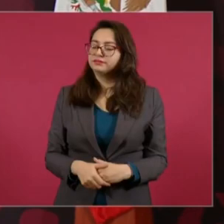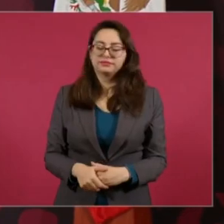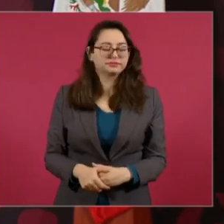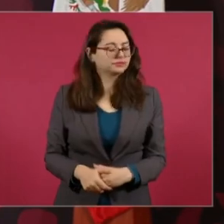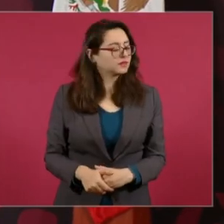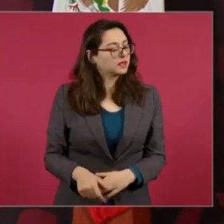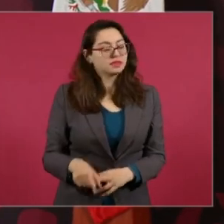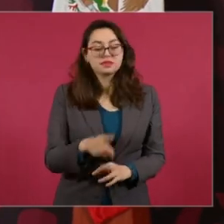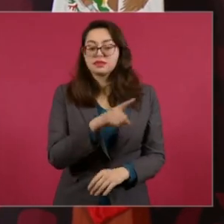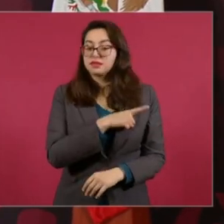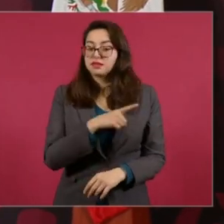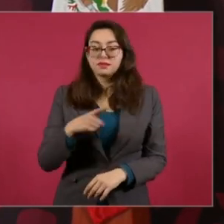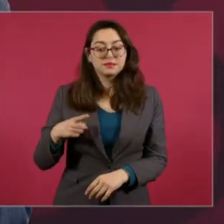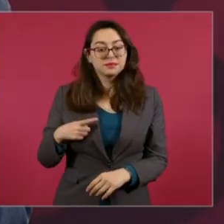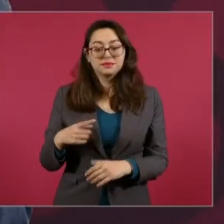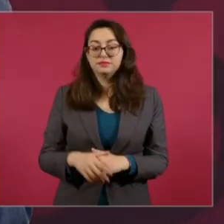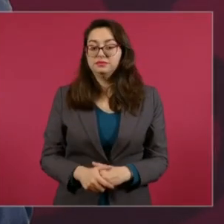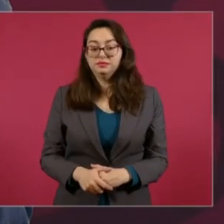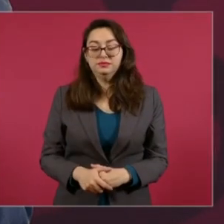Estados Unidos, el presidente Biden,